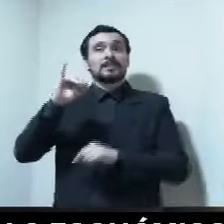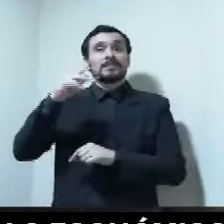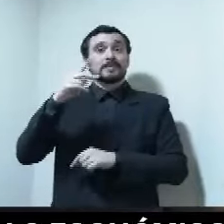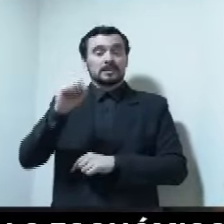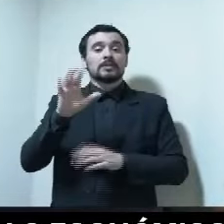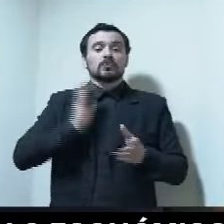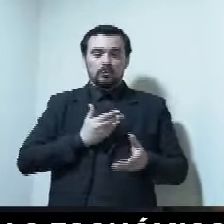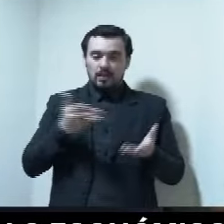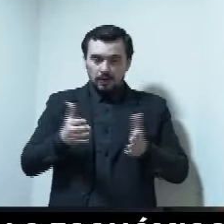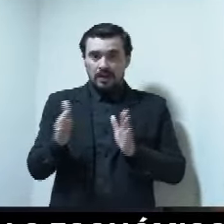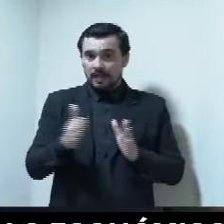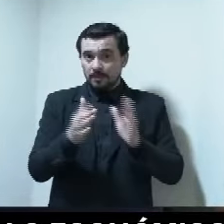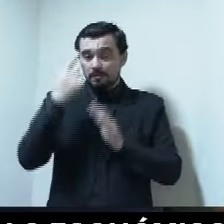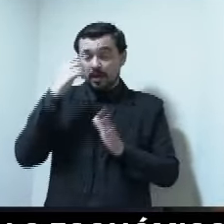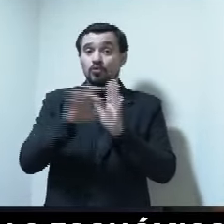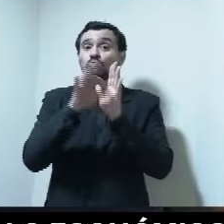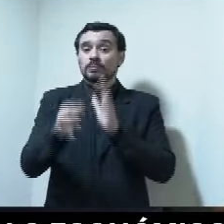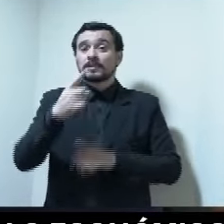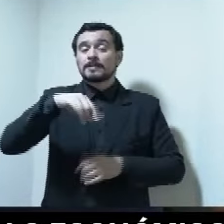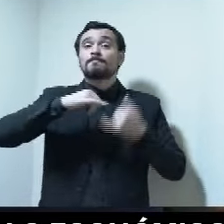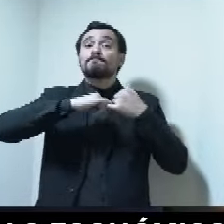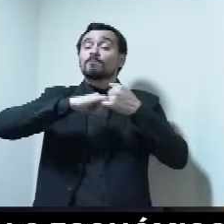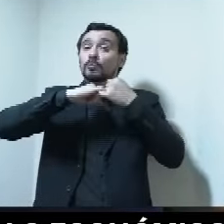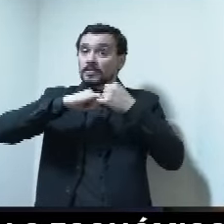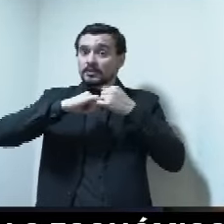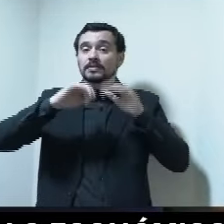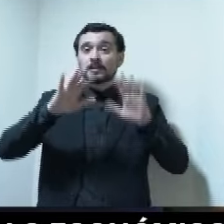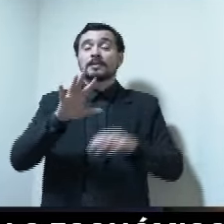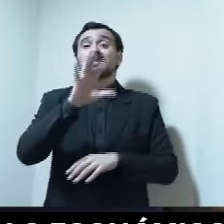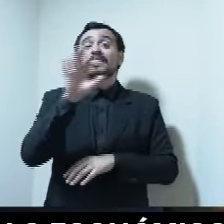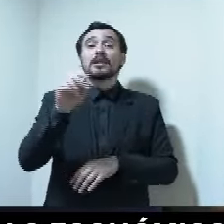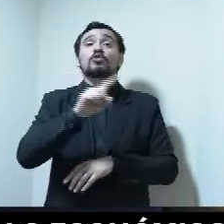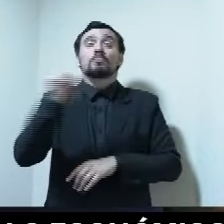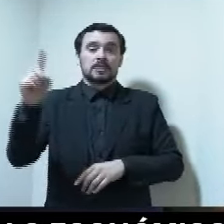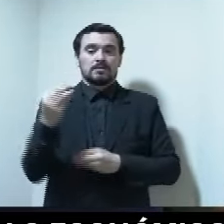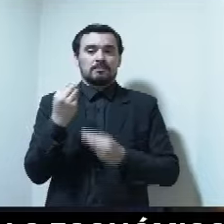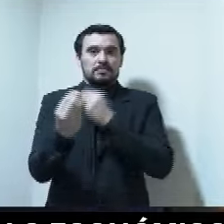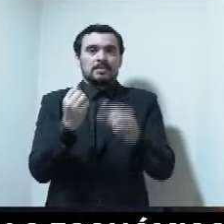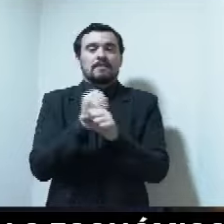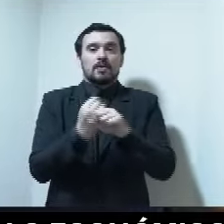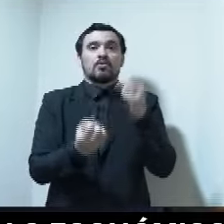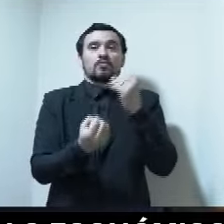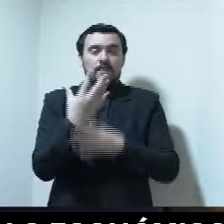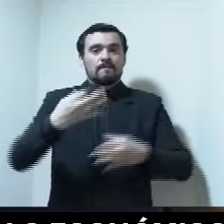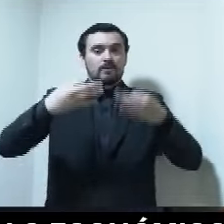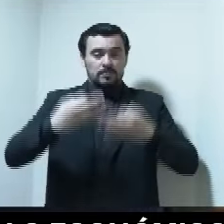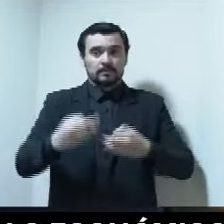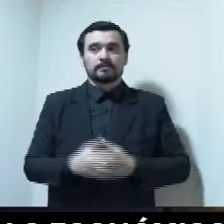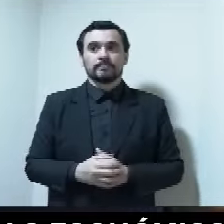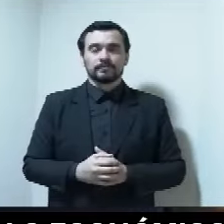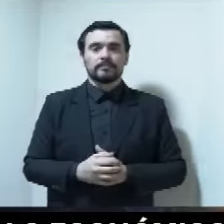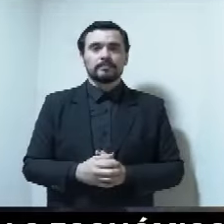camino correcto de cumplir con nuestra promesa de por lo menos 500.000 empleos nuevos, formales y de calidad.